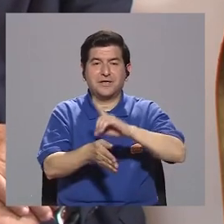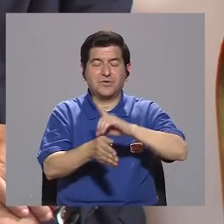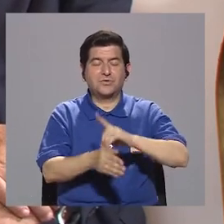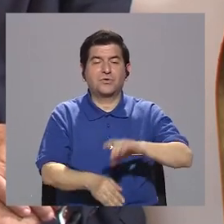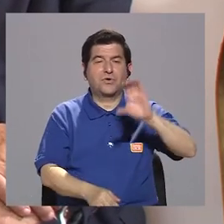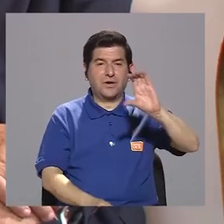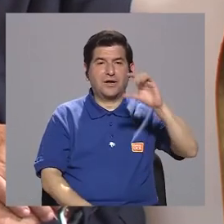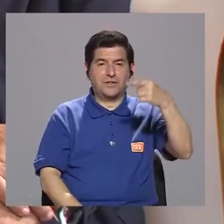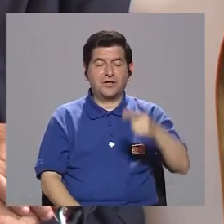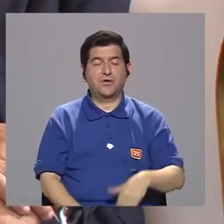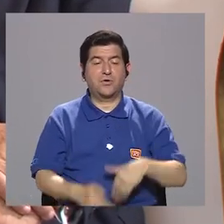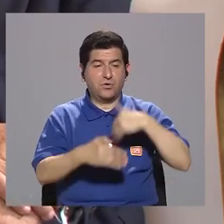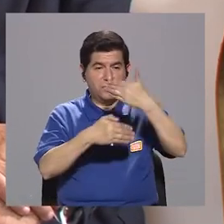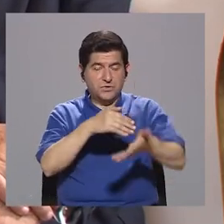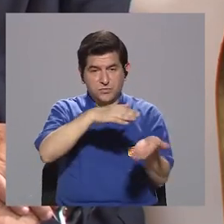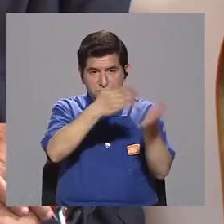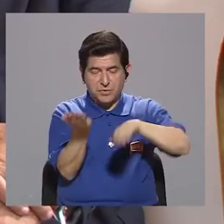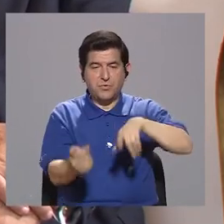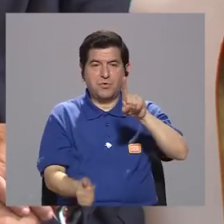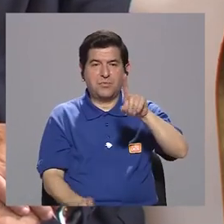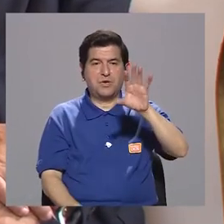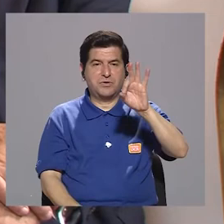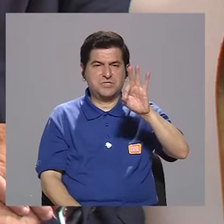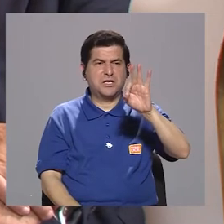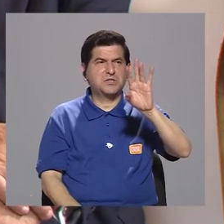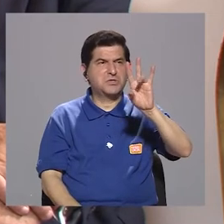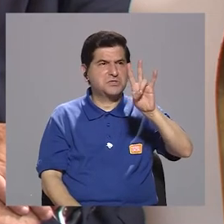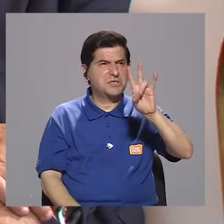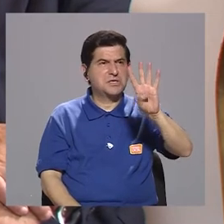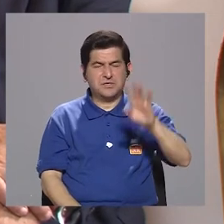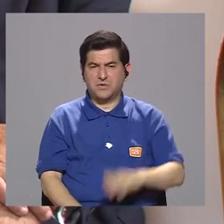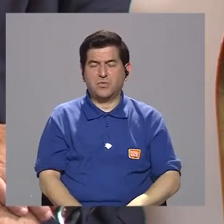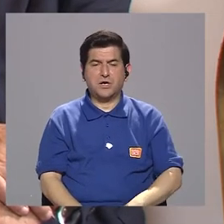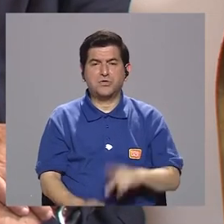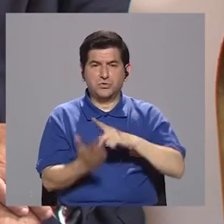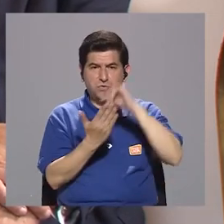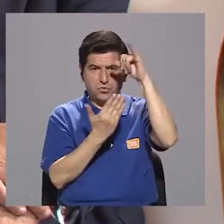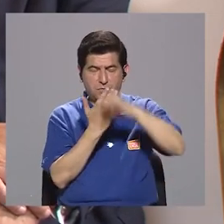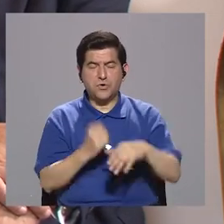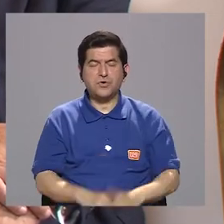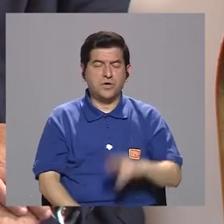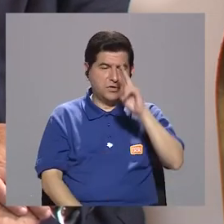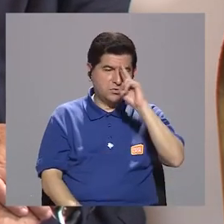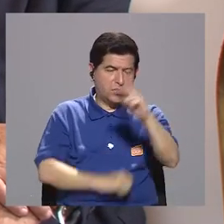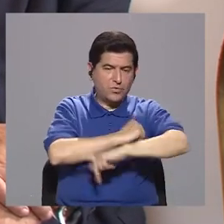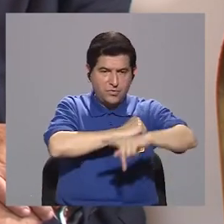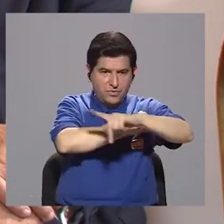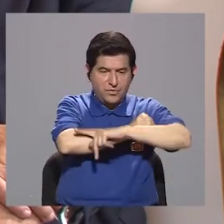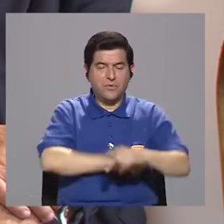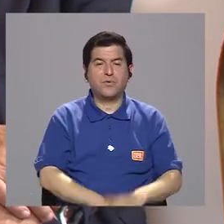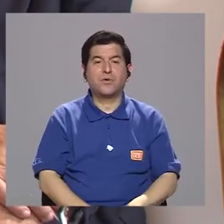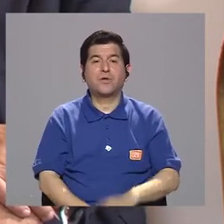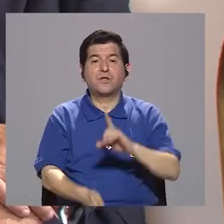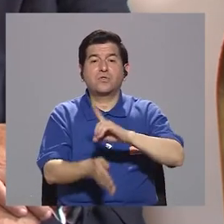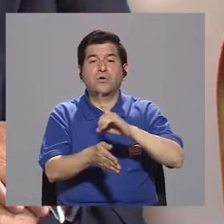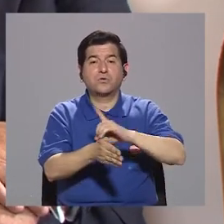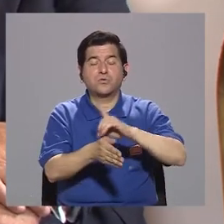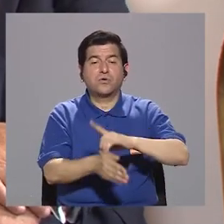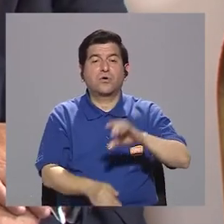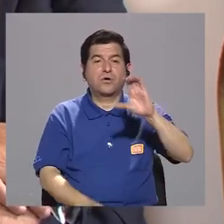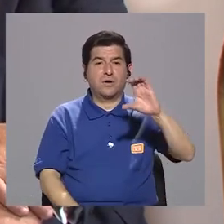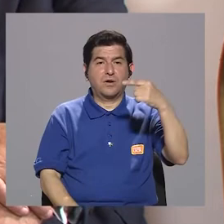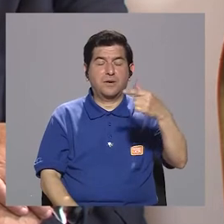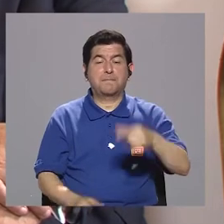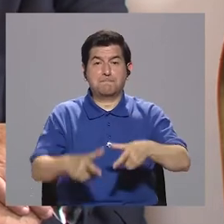doctor falleció, el 74. Nosotros presentamos un proyecto para declarar benemérito de la patria del doctor Calderón. La